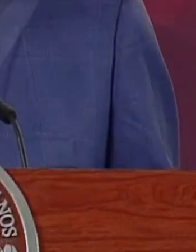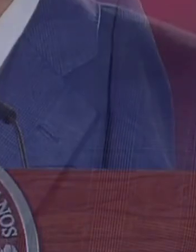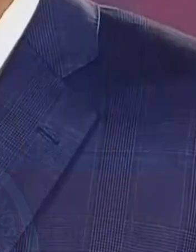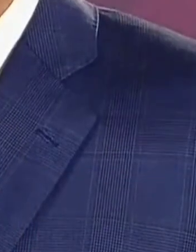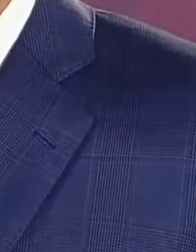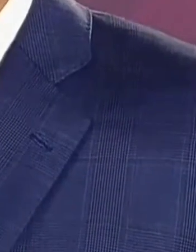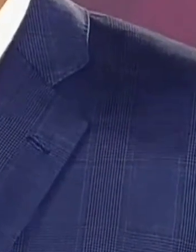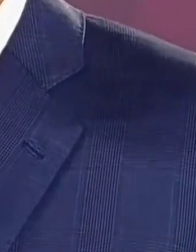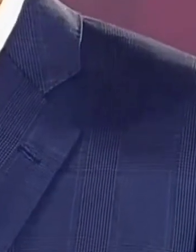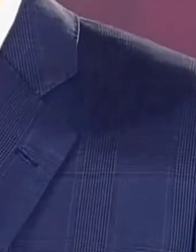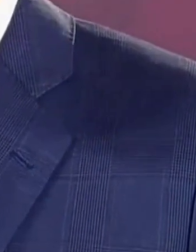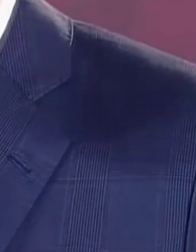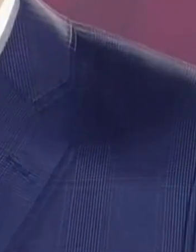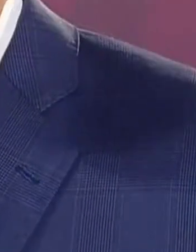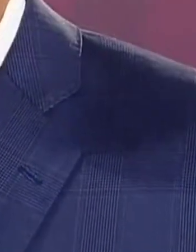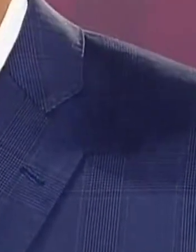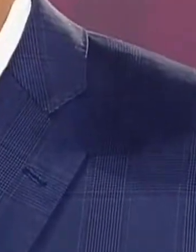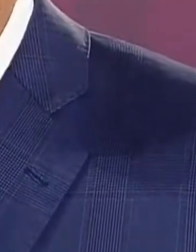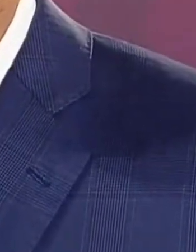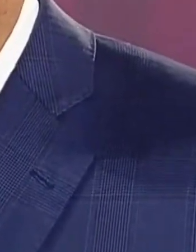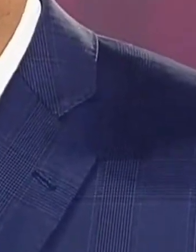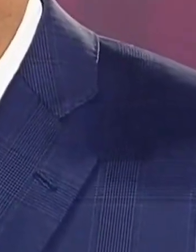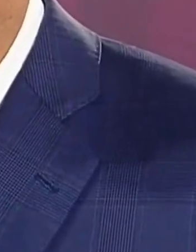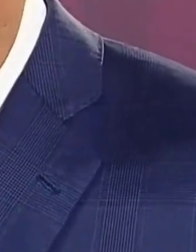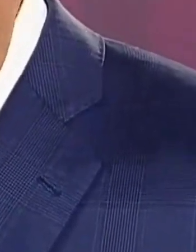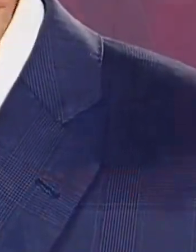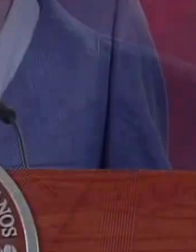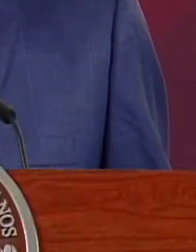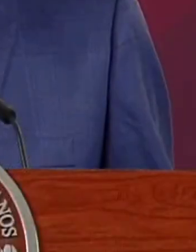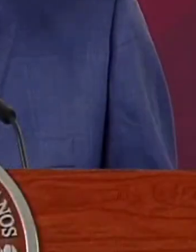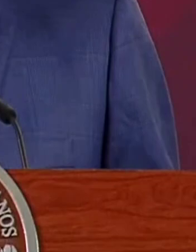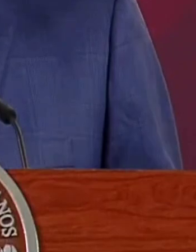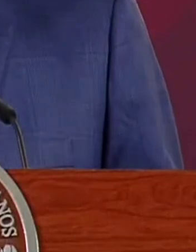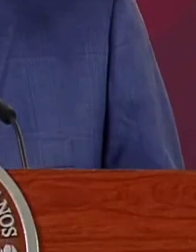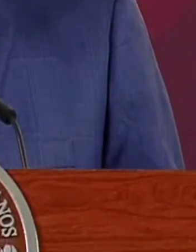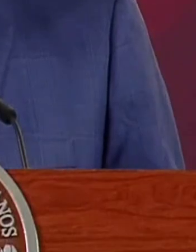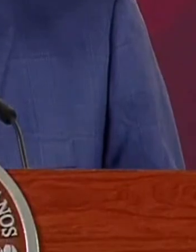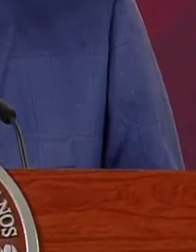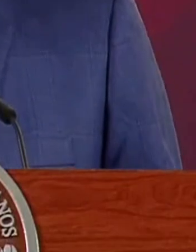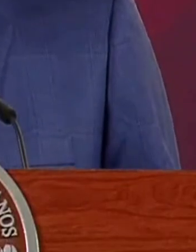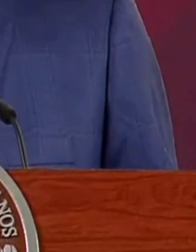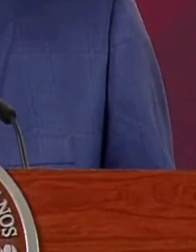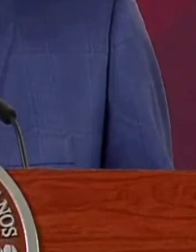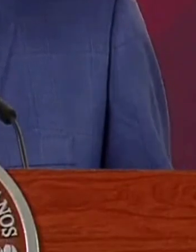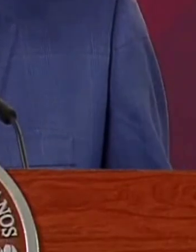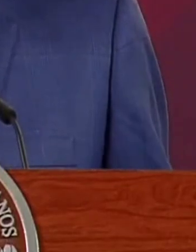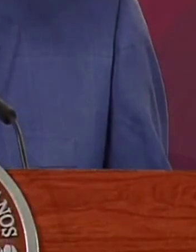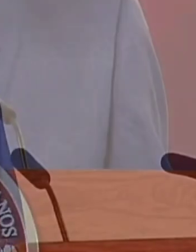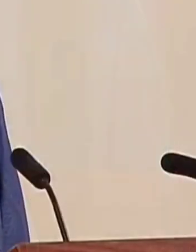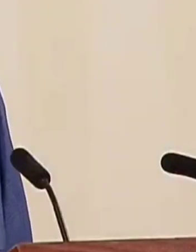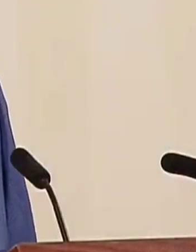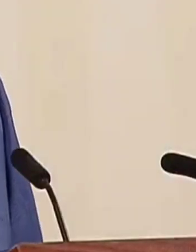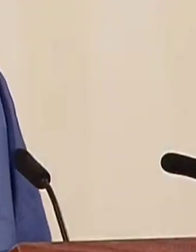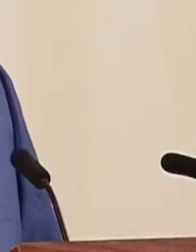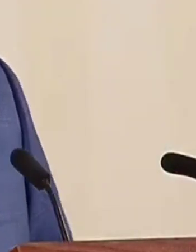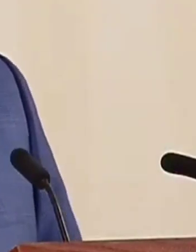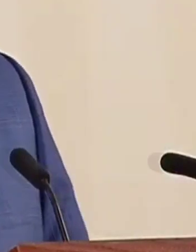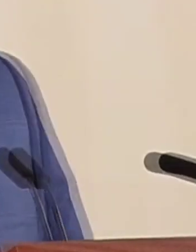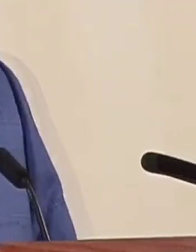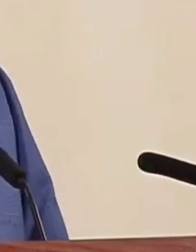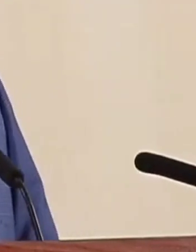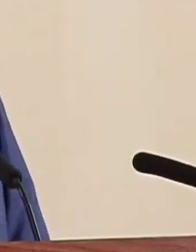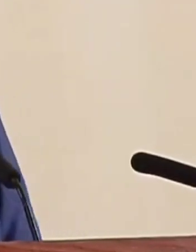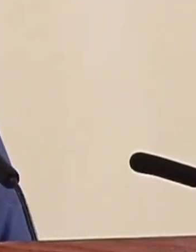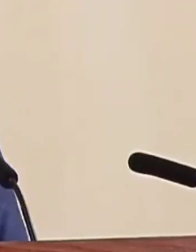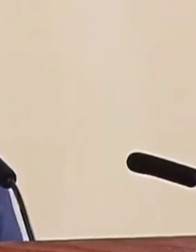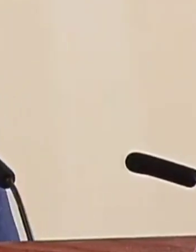elementos, que el pueblo sepa sobre la producción de las drogas, el daño